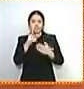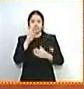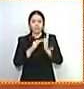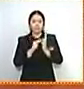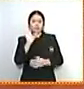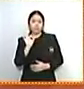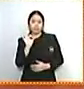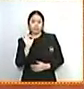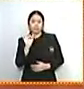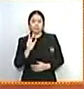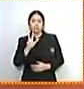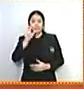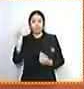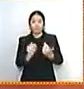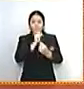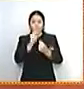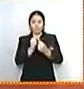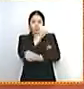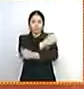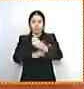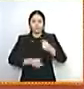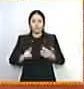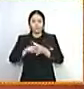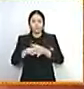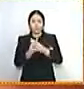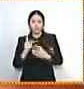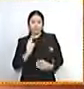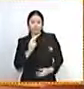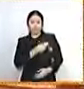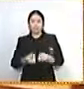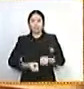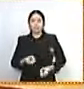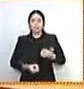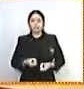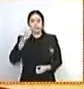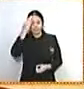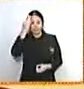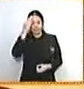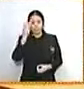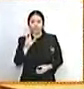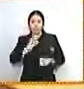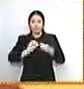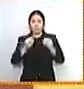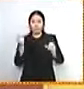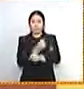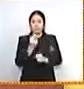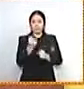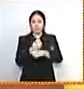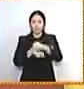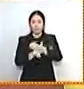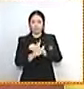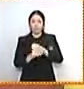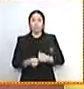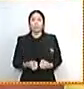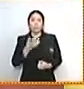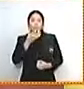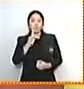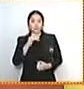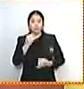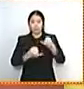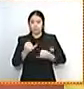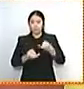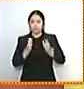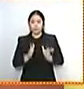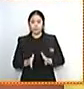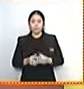2019. Ya son las 3 en punto de la tarde y damos inicio a nuestro sorteo conociendo los tres números ganadores de Pega 3. Les deseo mucha suerte, jugadores,